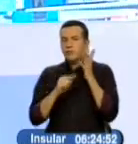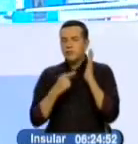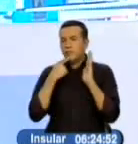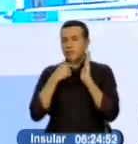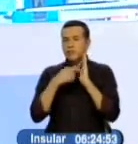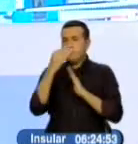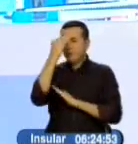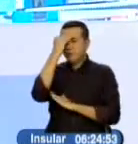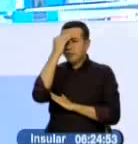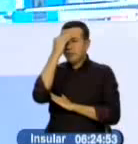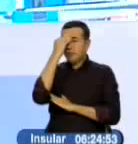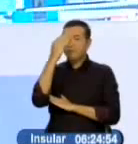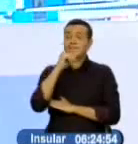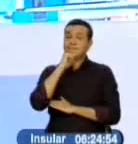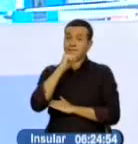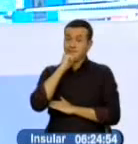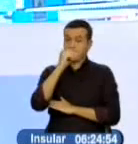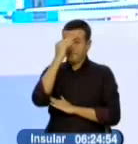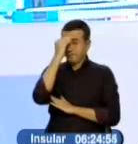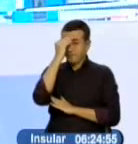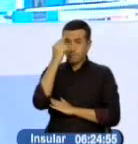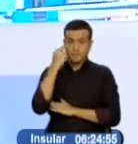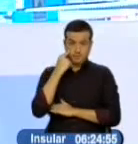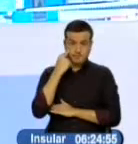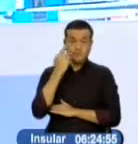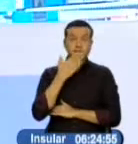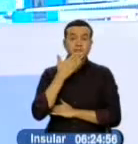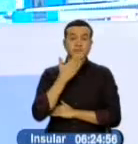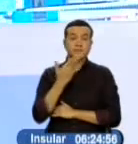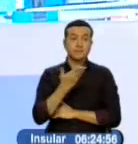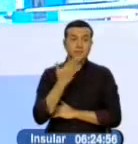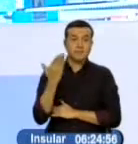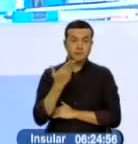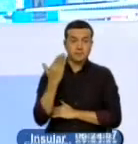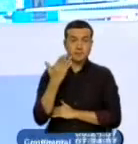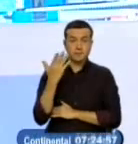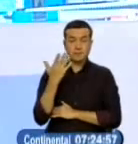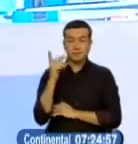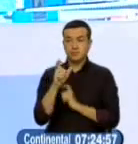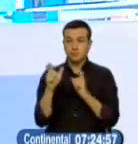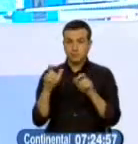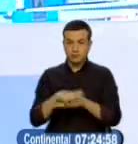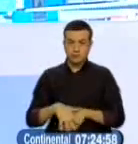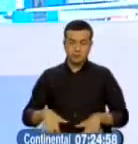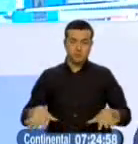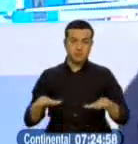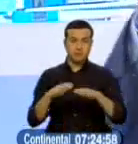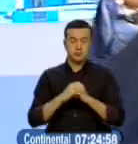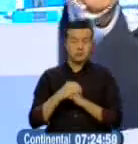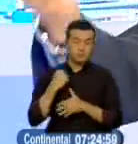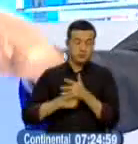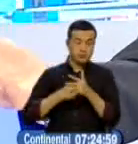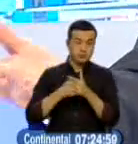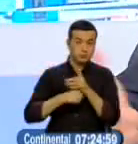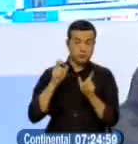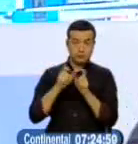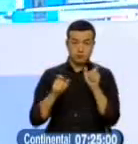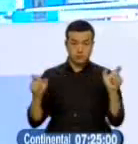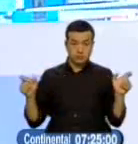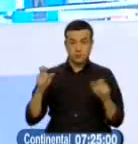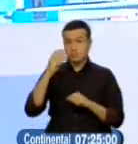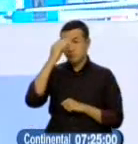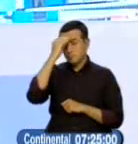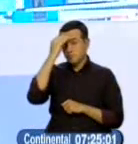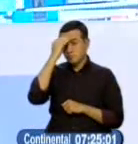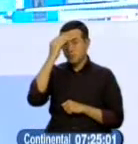la educación todavía por los niveles de ingresos que tiene la población, hay un reto que tiene la